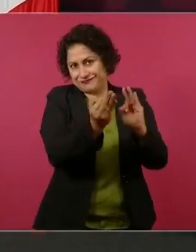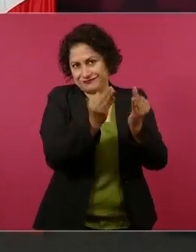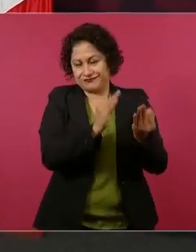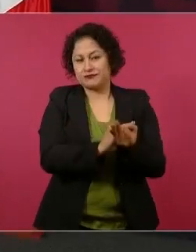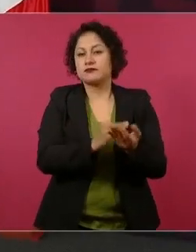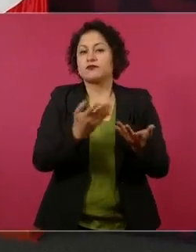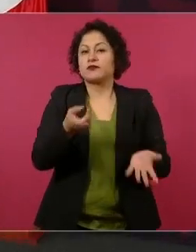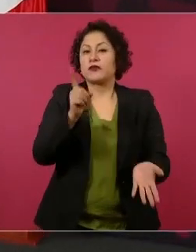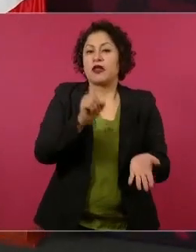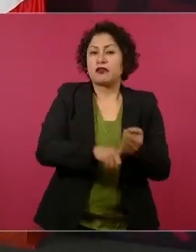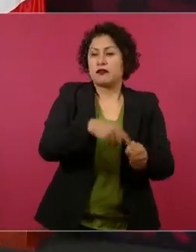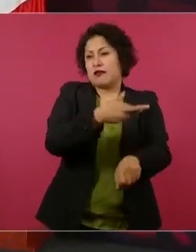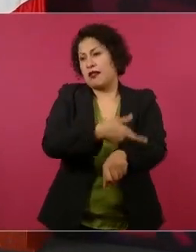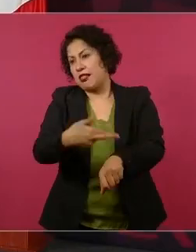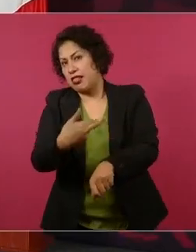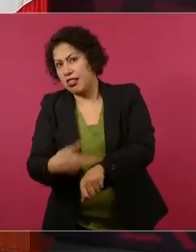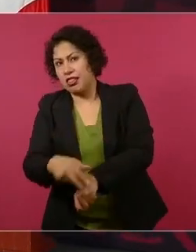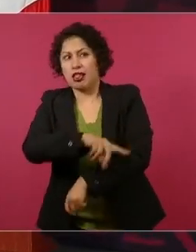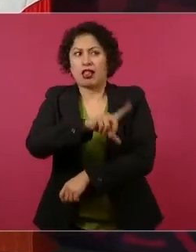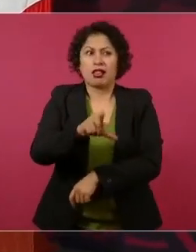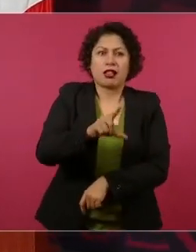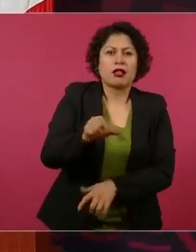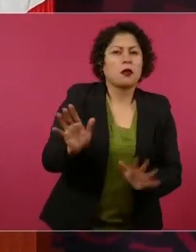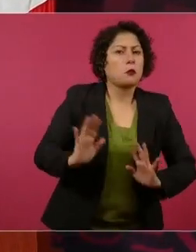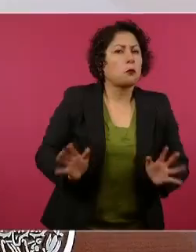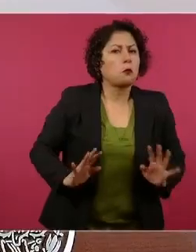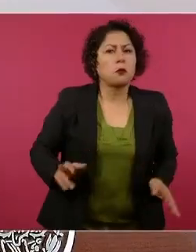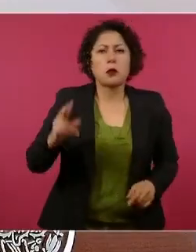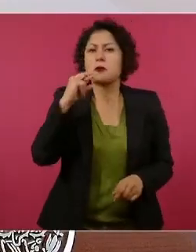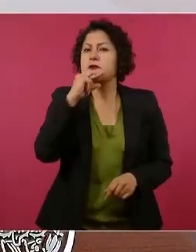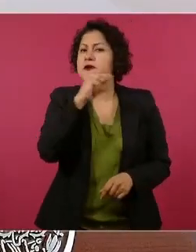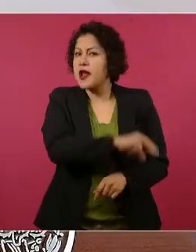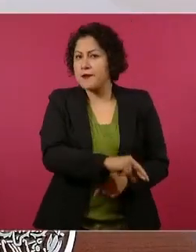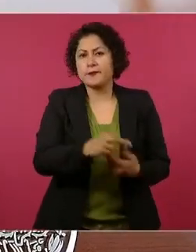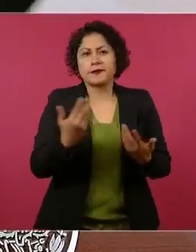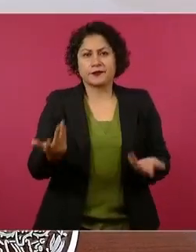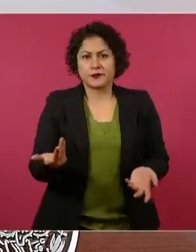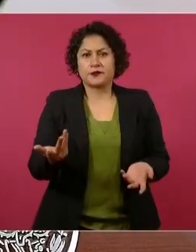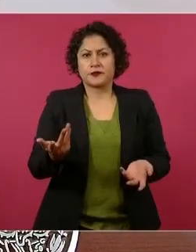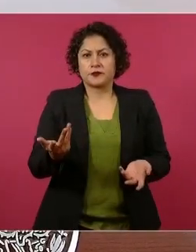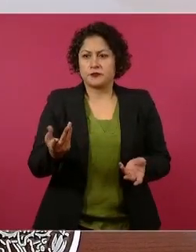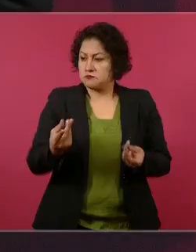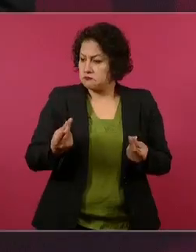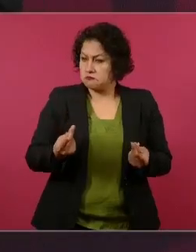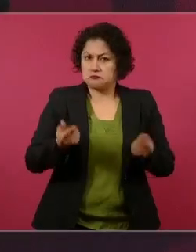burocracia, sin tantos trámites, pronto, y a construir